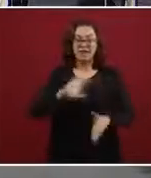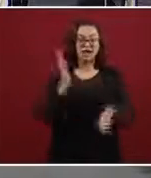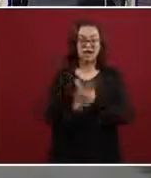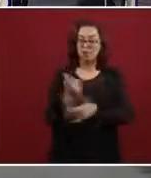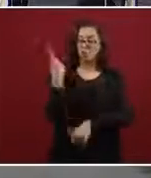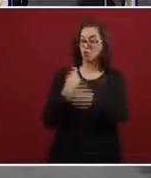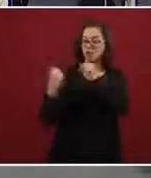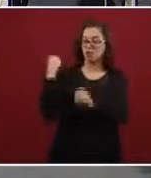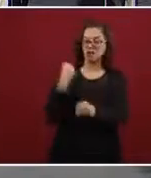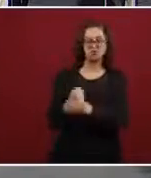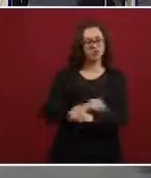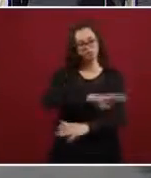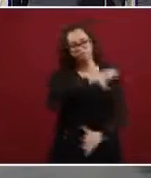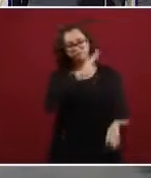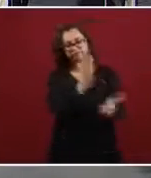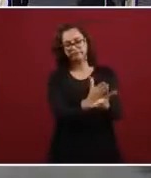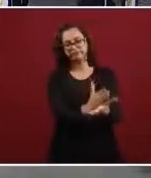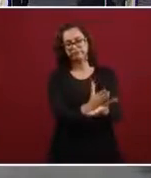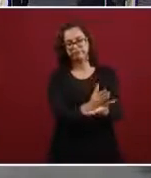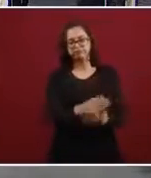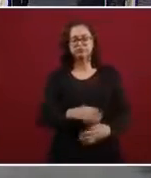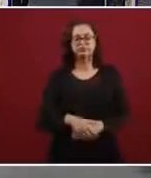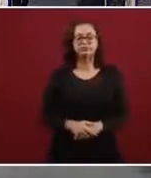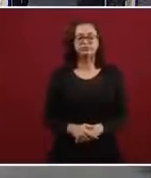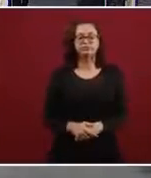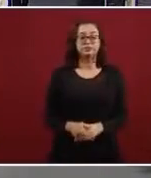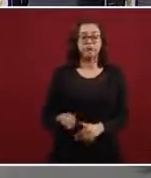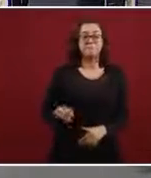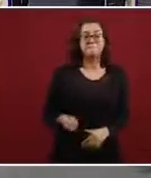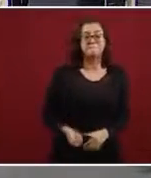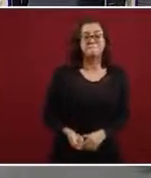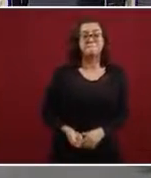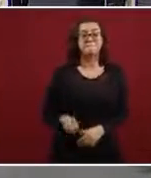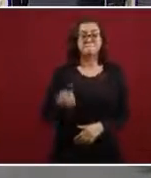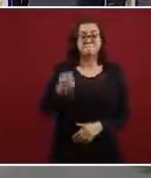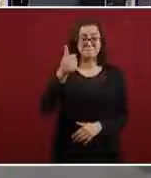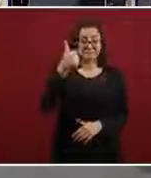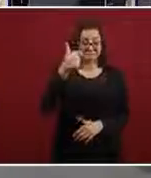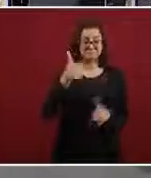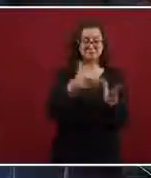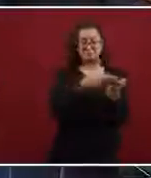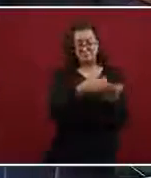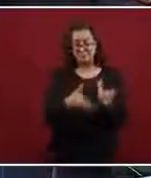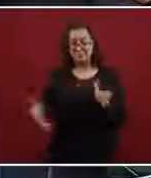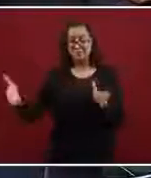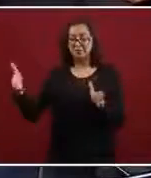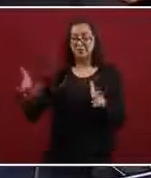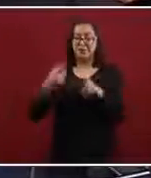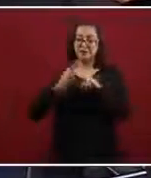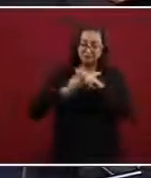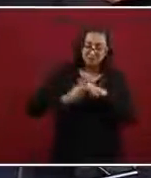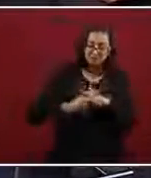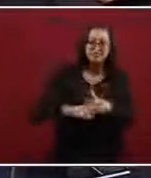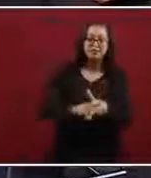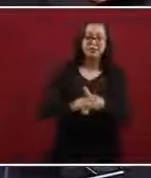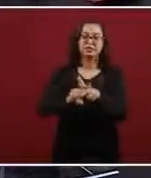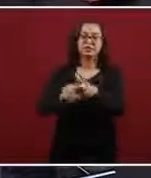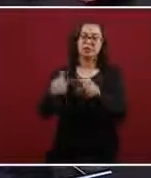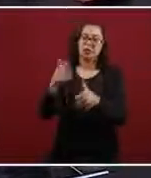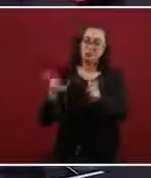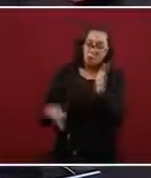pasado y por primera vez estamos buscando